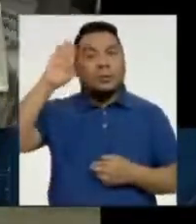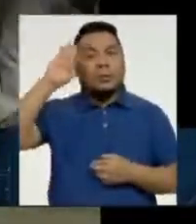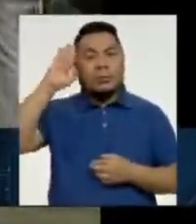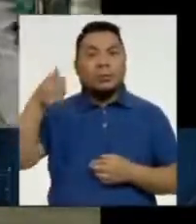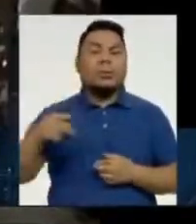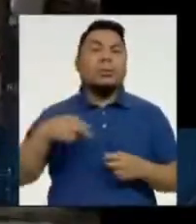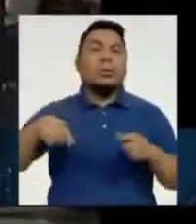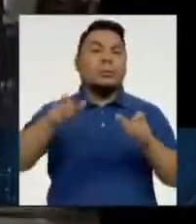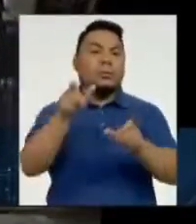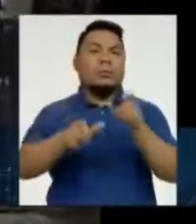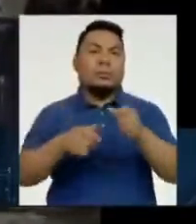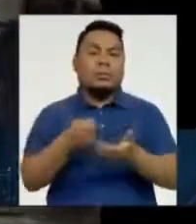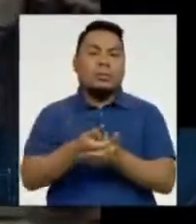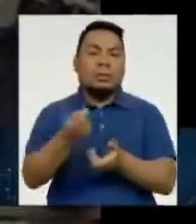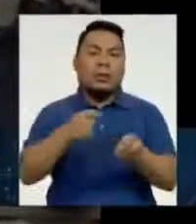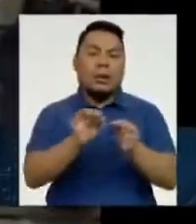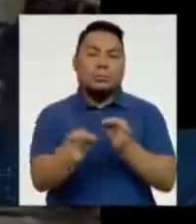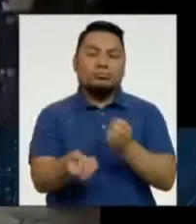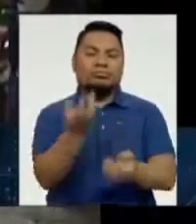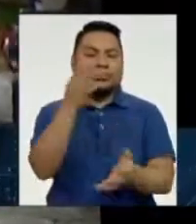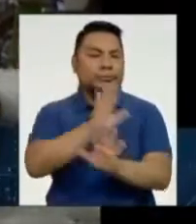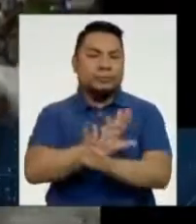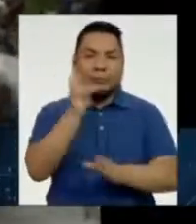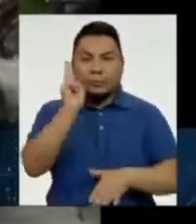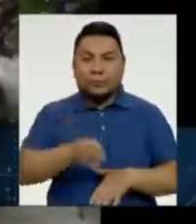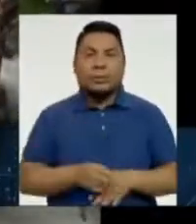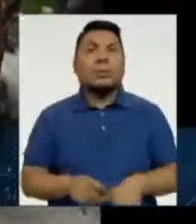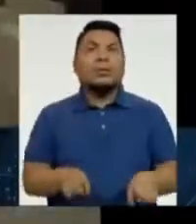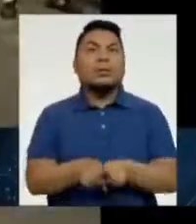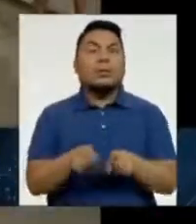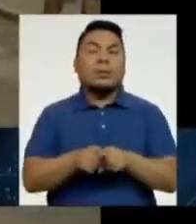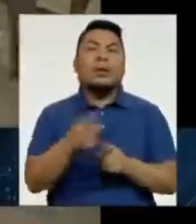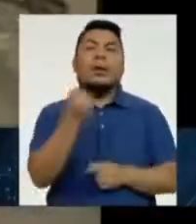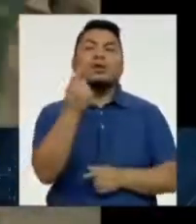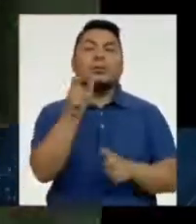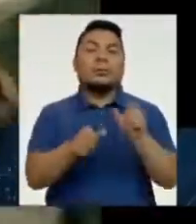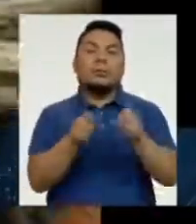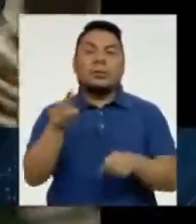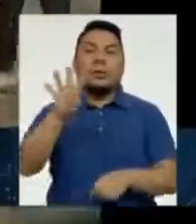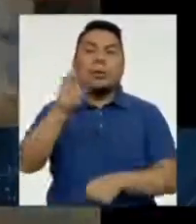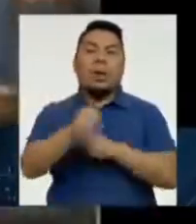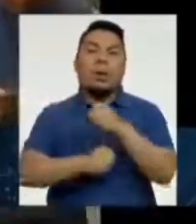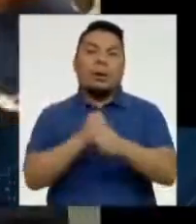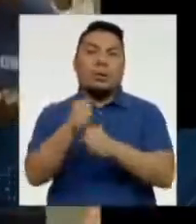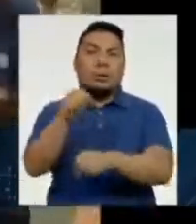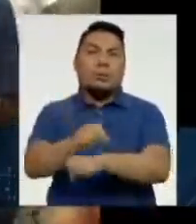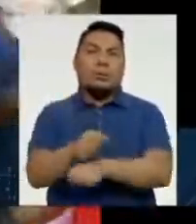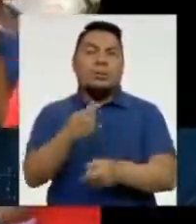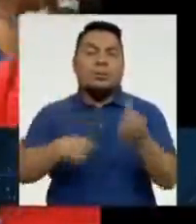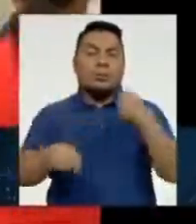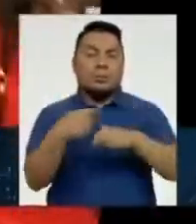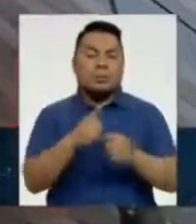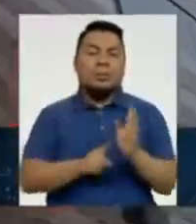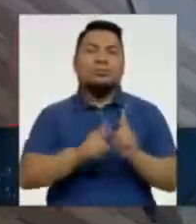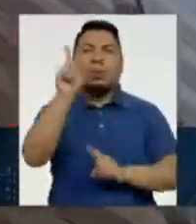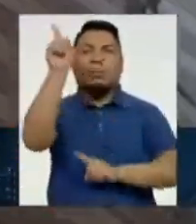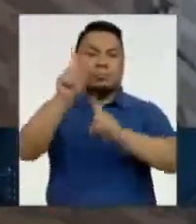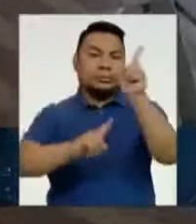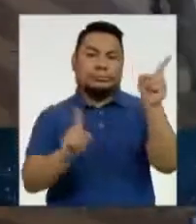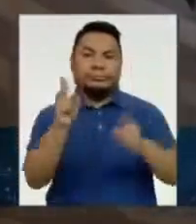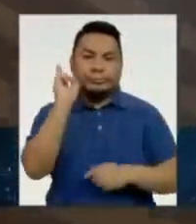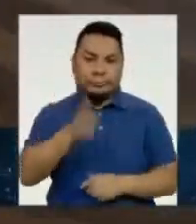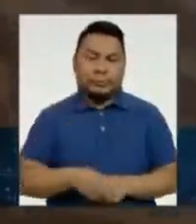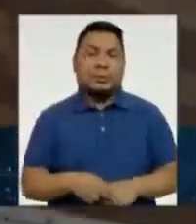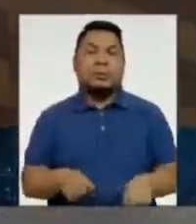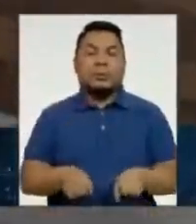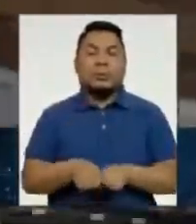el paso de los pirotécnicos, mientras que 11 personas fueron condenadas a 4 años de cárcel por la comercialización de estos productos. Pero la